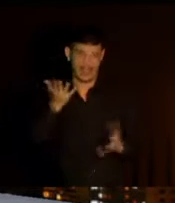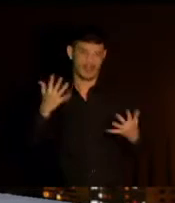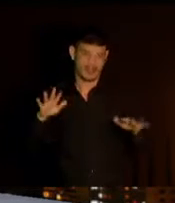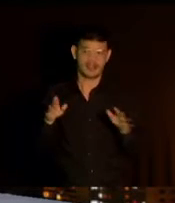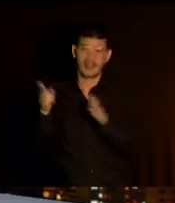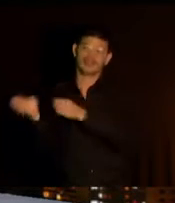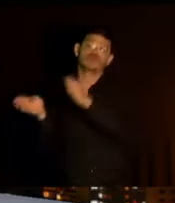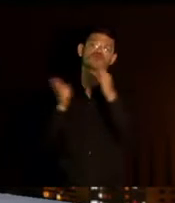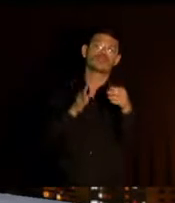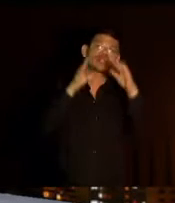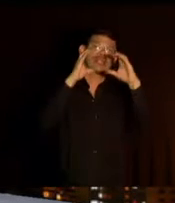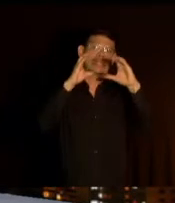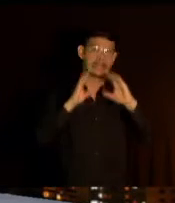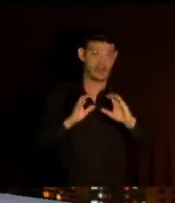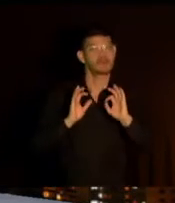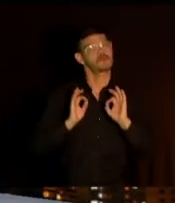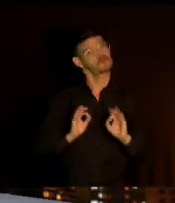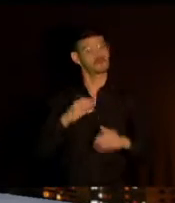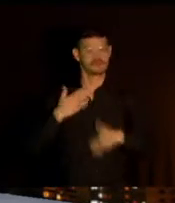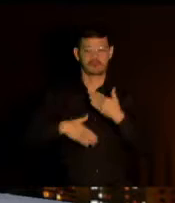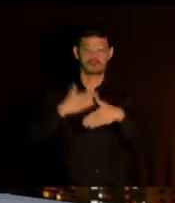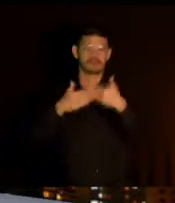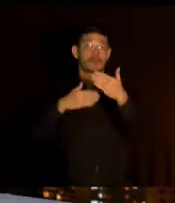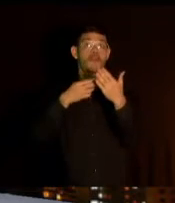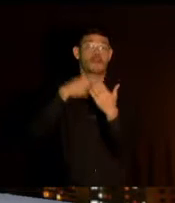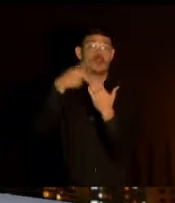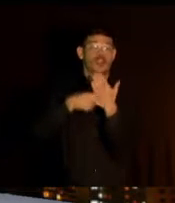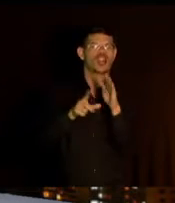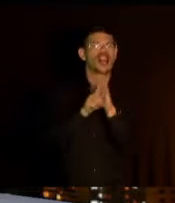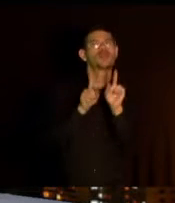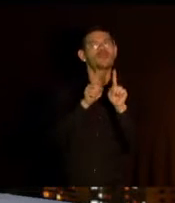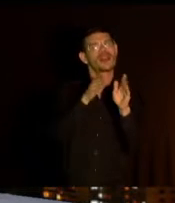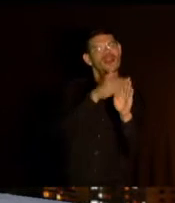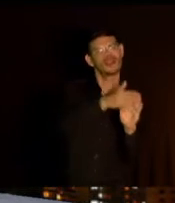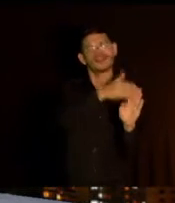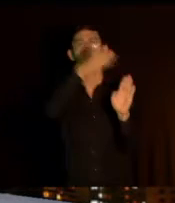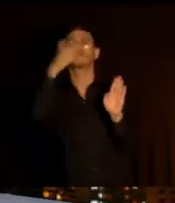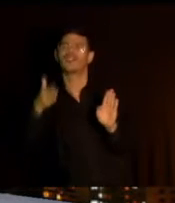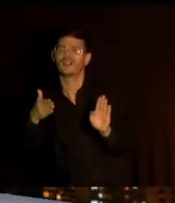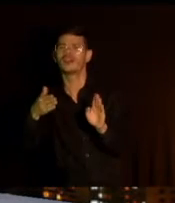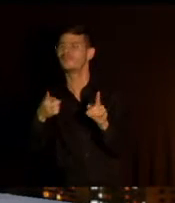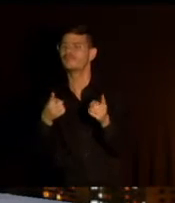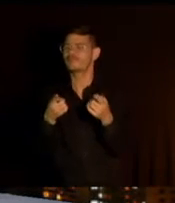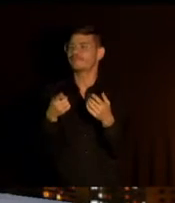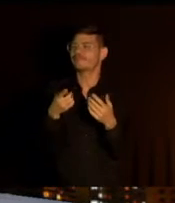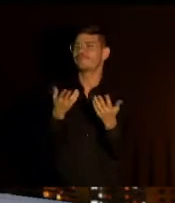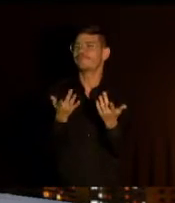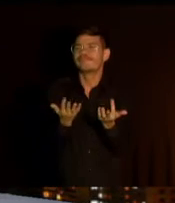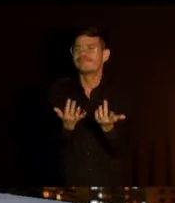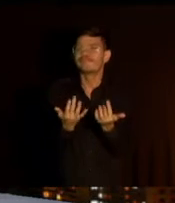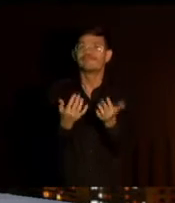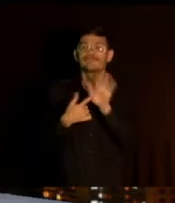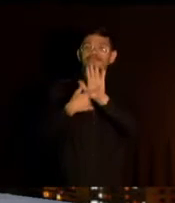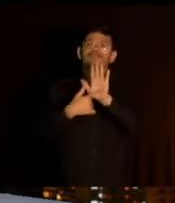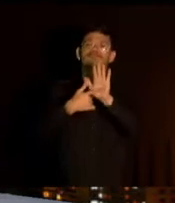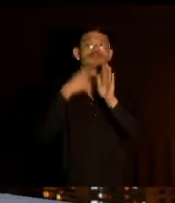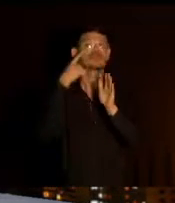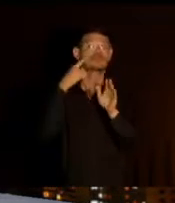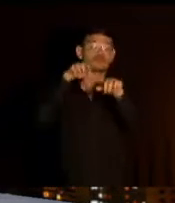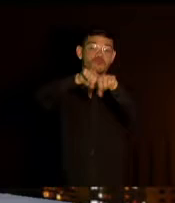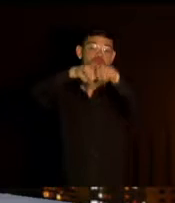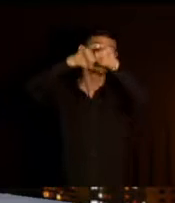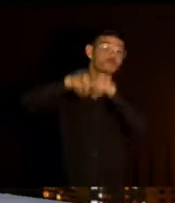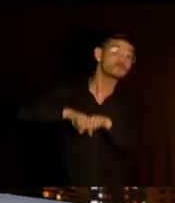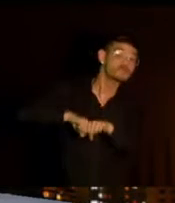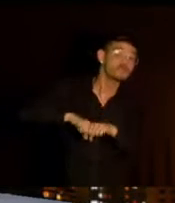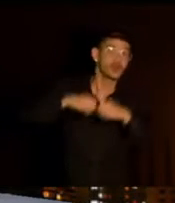buen desarrollo para lo que es este proyecto de ley, pero para lo que sigue, para el siguiente paso, ¿cómo se vislumbra el panorama en el